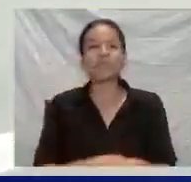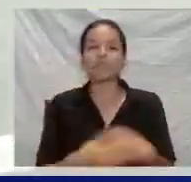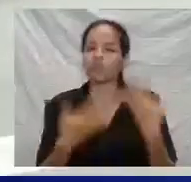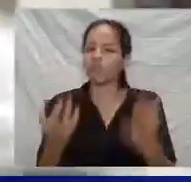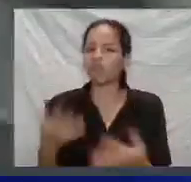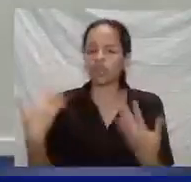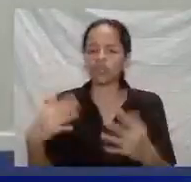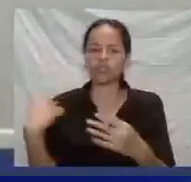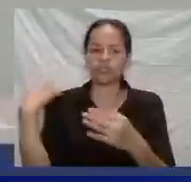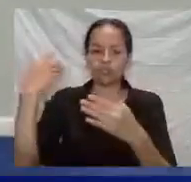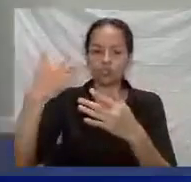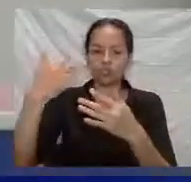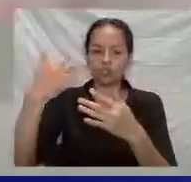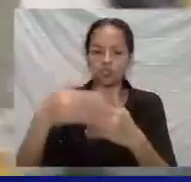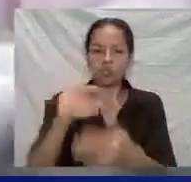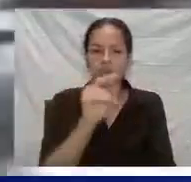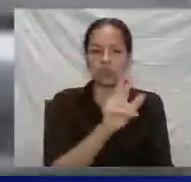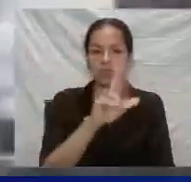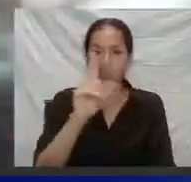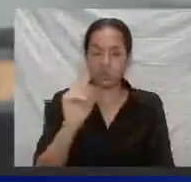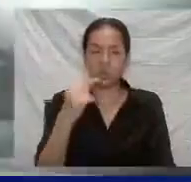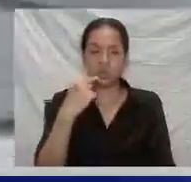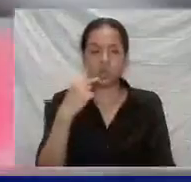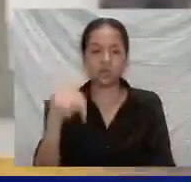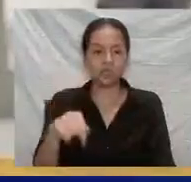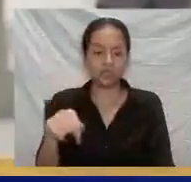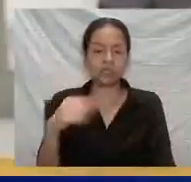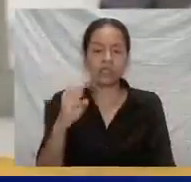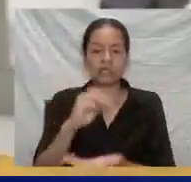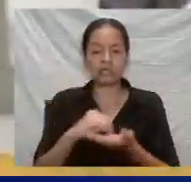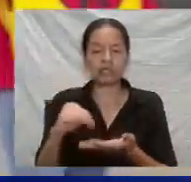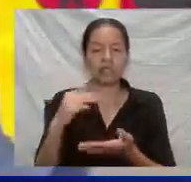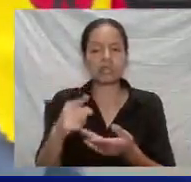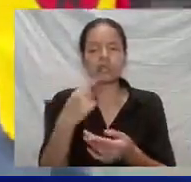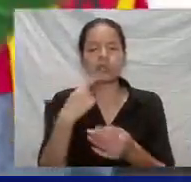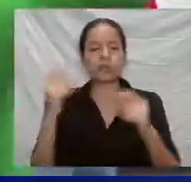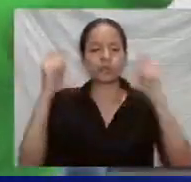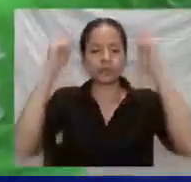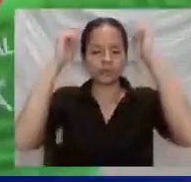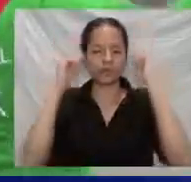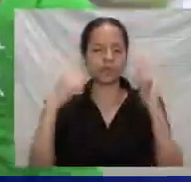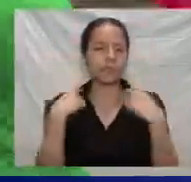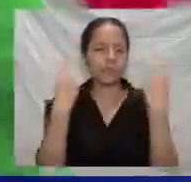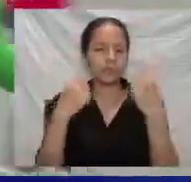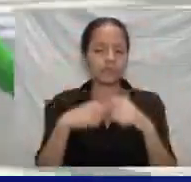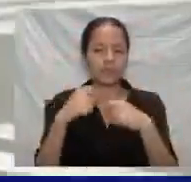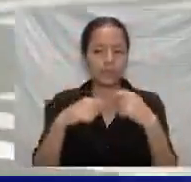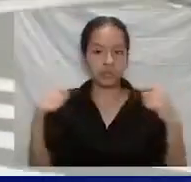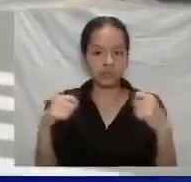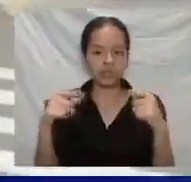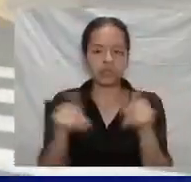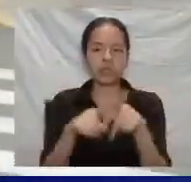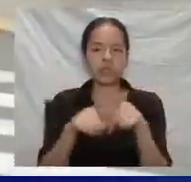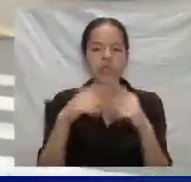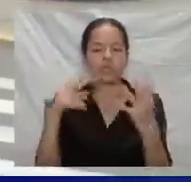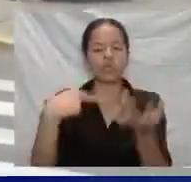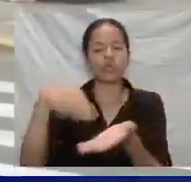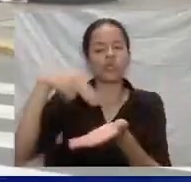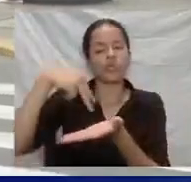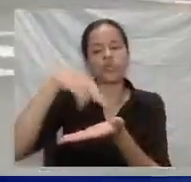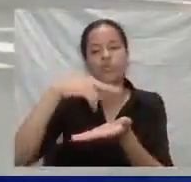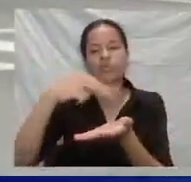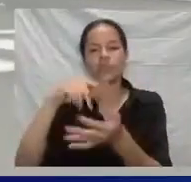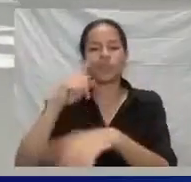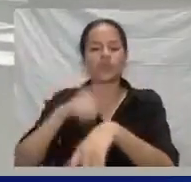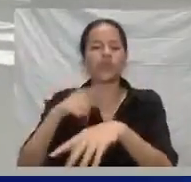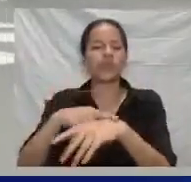municipalidad urbana 200 sombreros y pañoletas sorprenderán a conductores y peatones con un show vial de bailes tradicionales